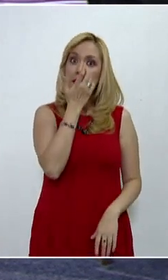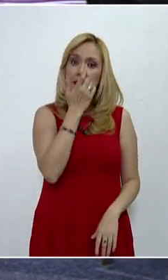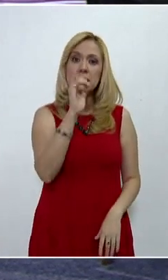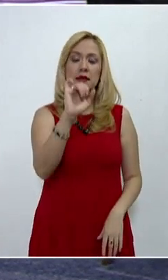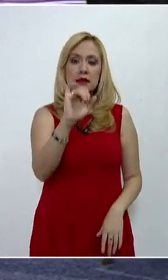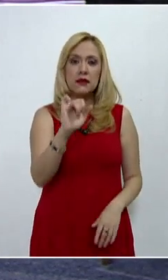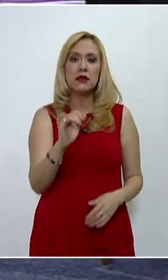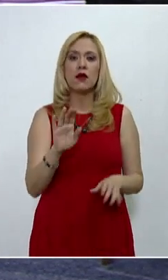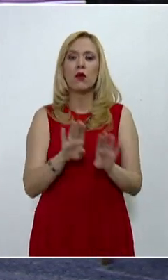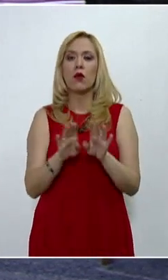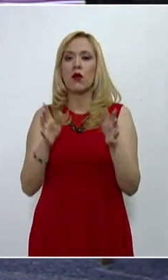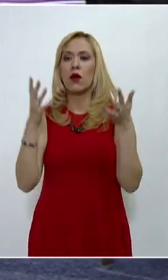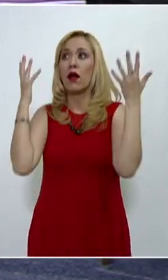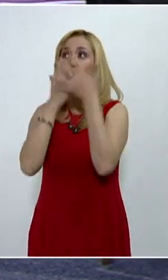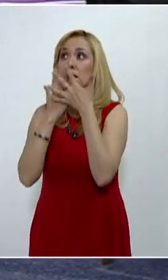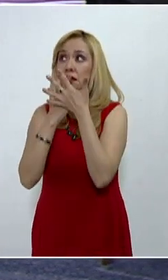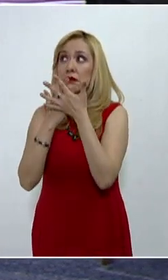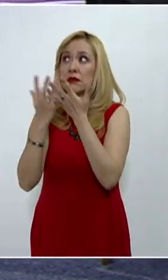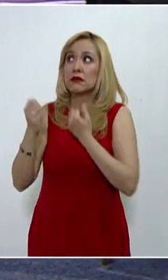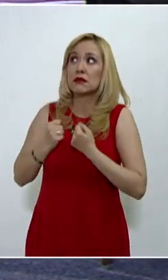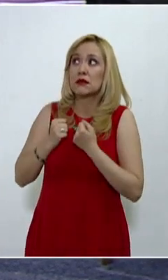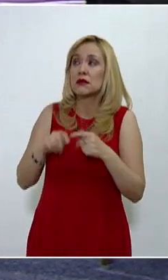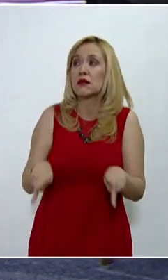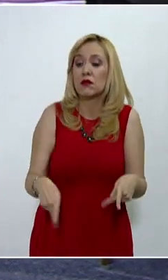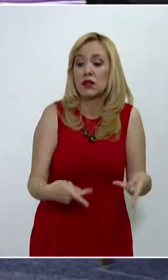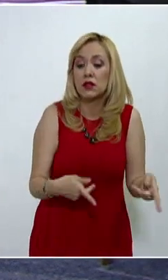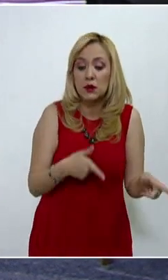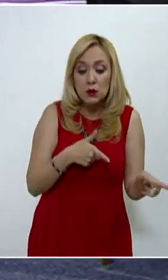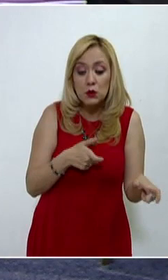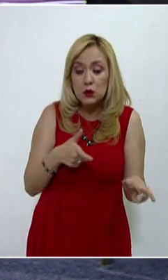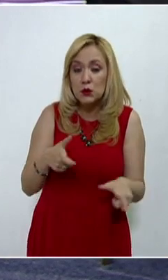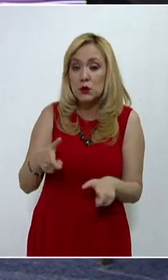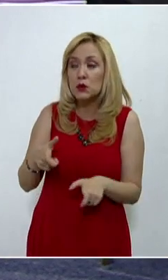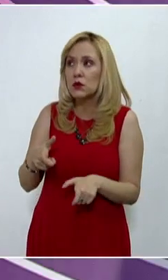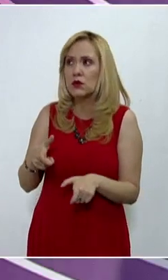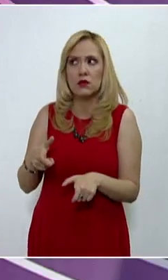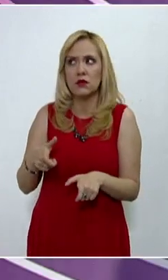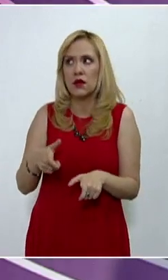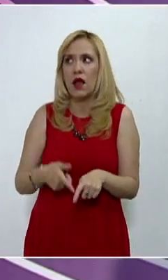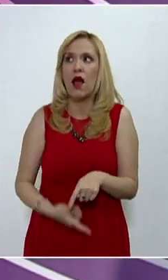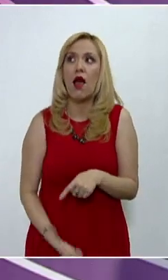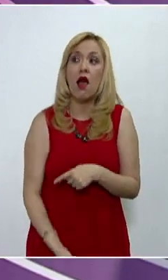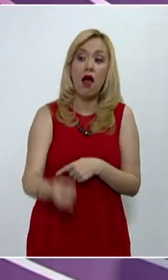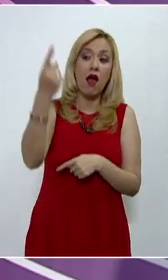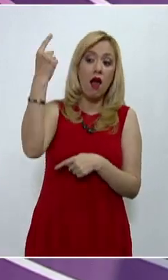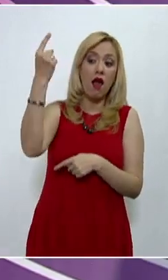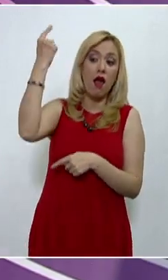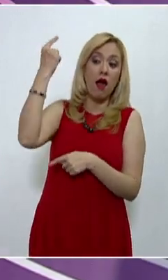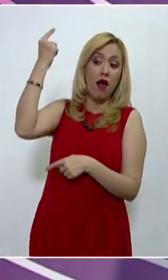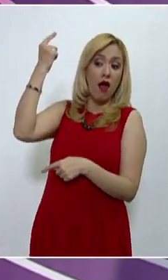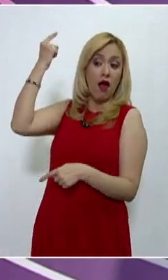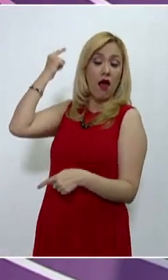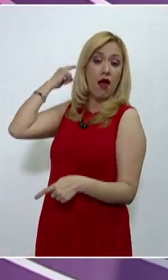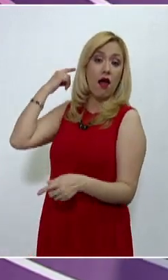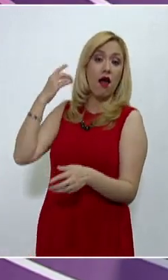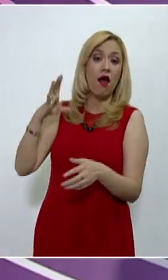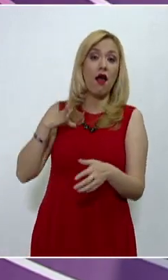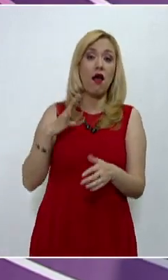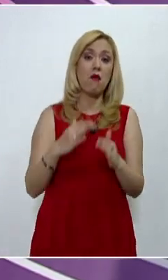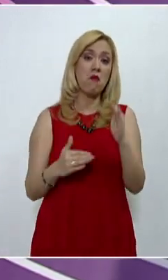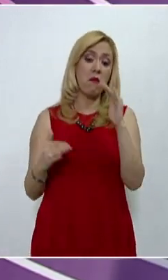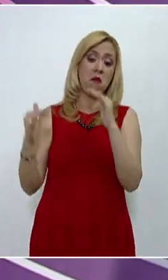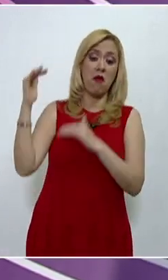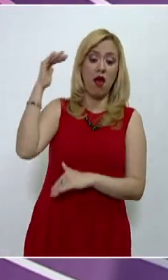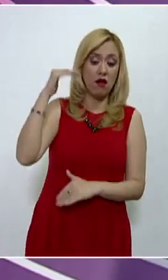que está en flagrancia vendiendo estas armas que realizar toda una investigación que llegar a la raíz de los